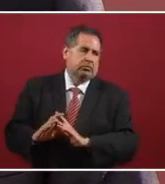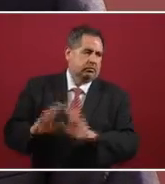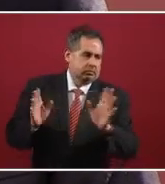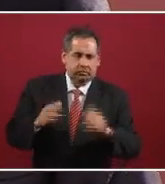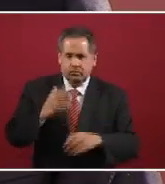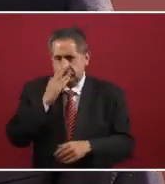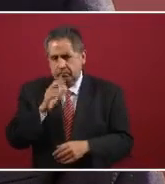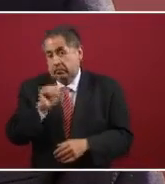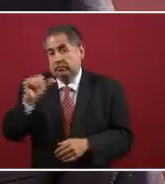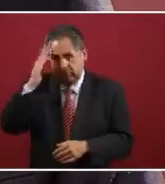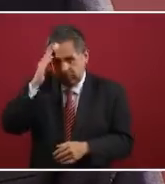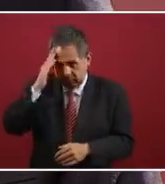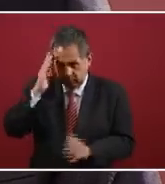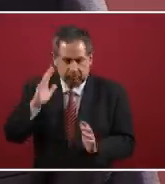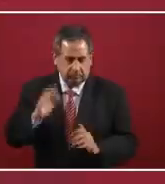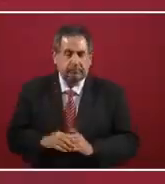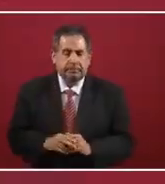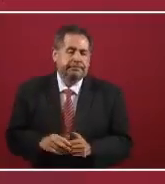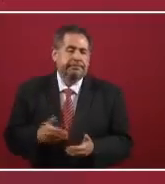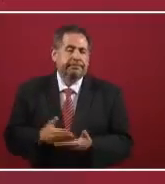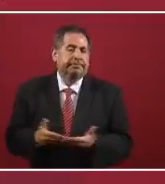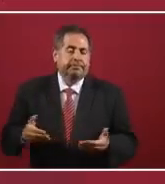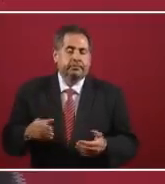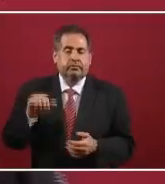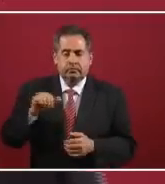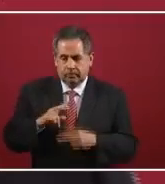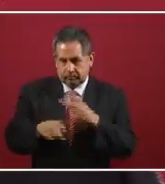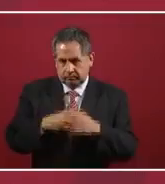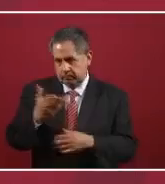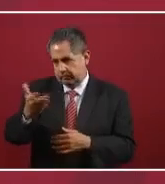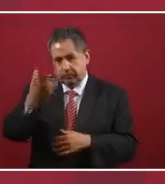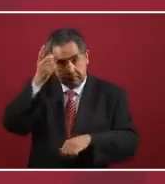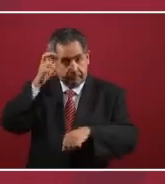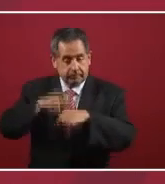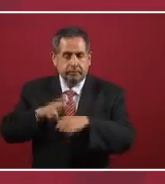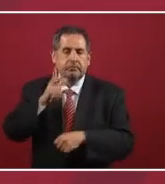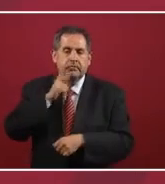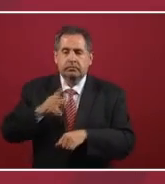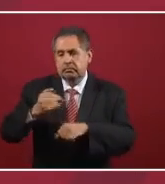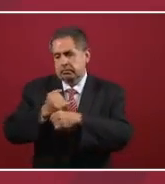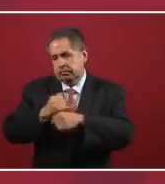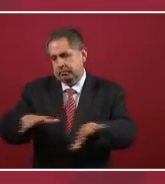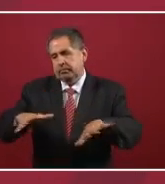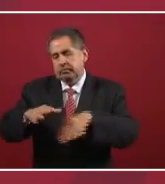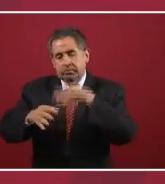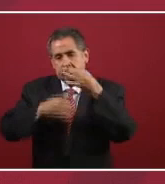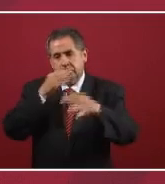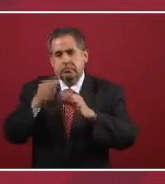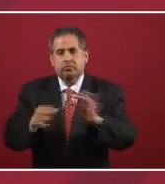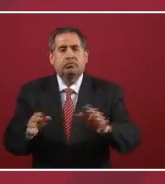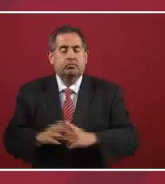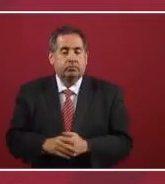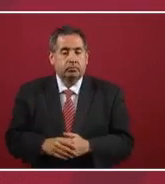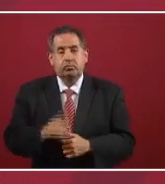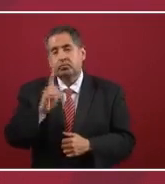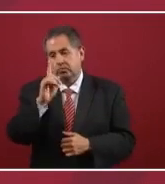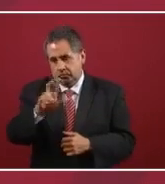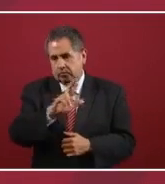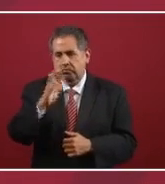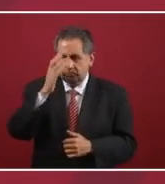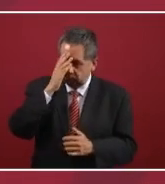Entonces, hoy le voy a pedir al director de PEME que informe. No dejo de